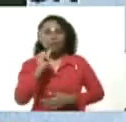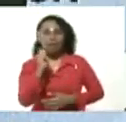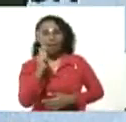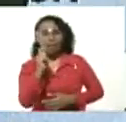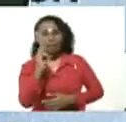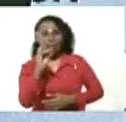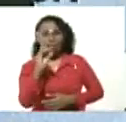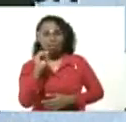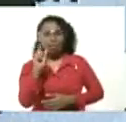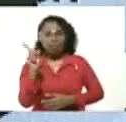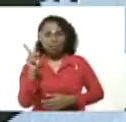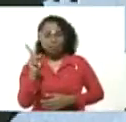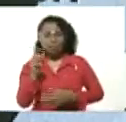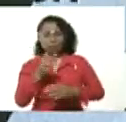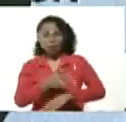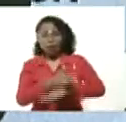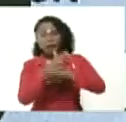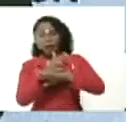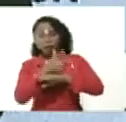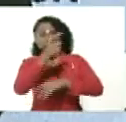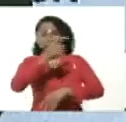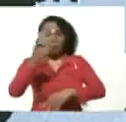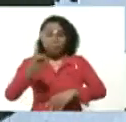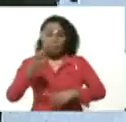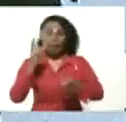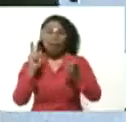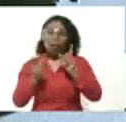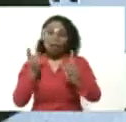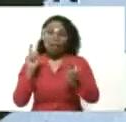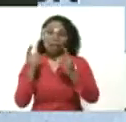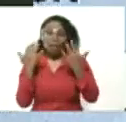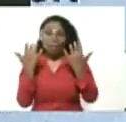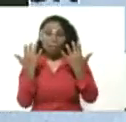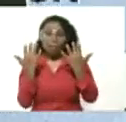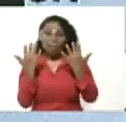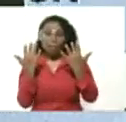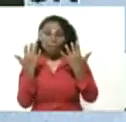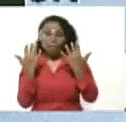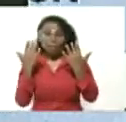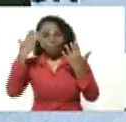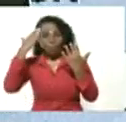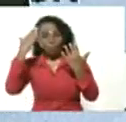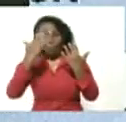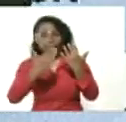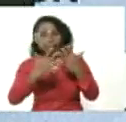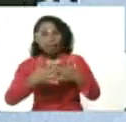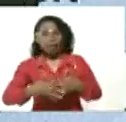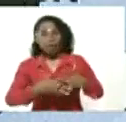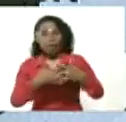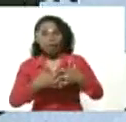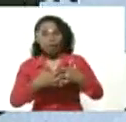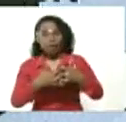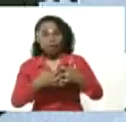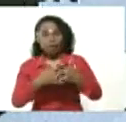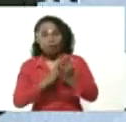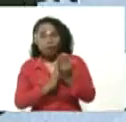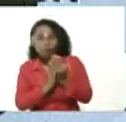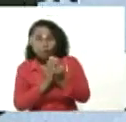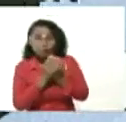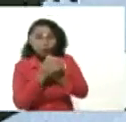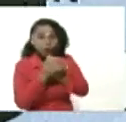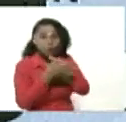armas civiles muchas veces en manos de unos marines camuflados. En esa misma lógica están los tribunales